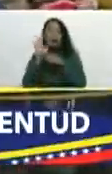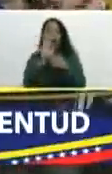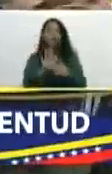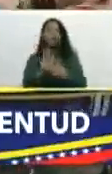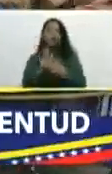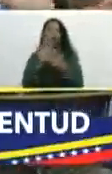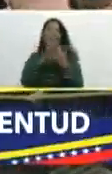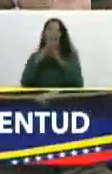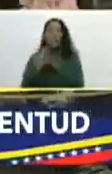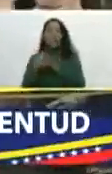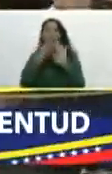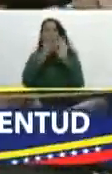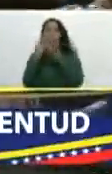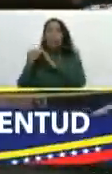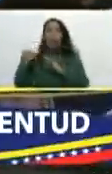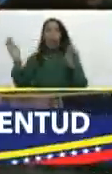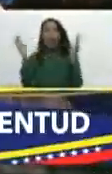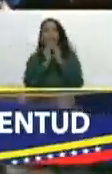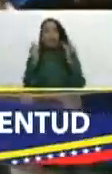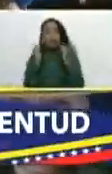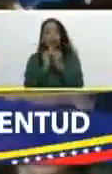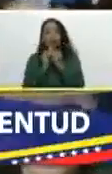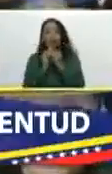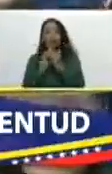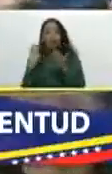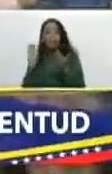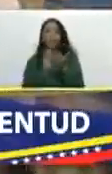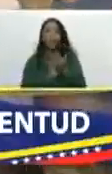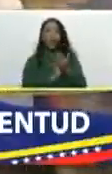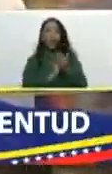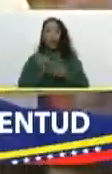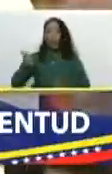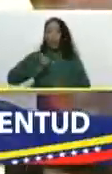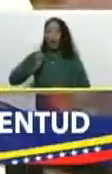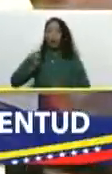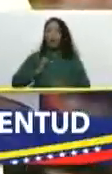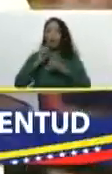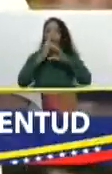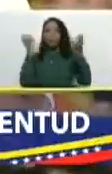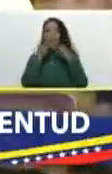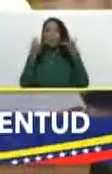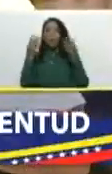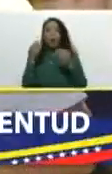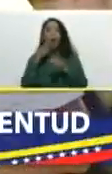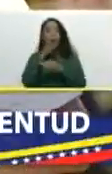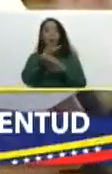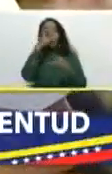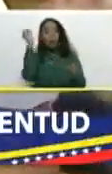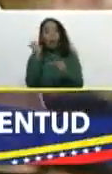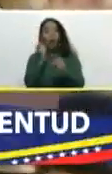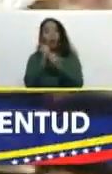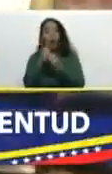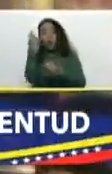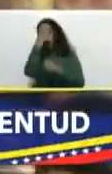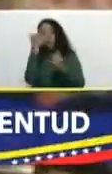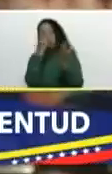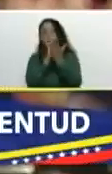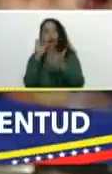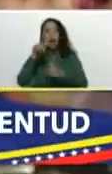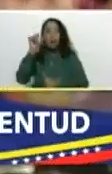las comunidades, de los caseríos y se monta a cualquier transporte público para llegar al trabajo a dar la cara por el país. Por